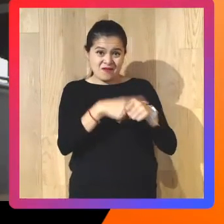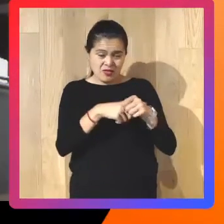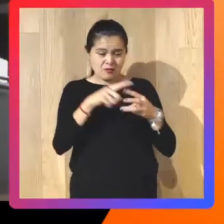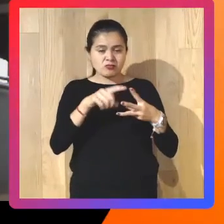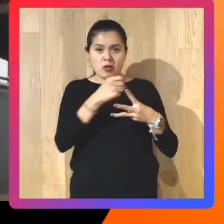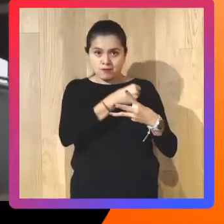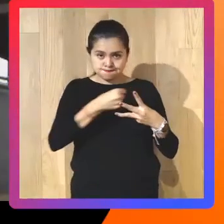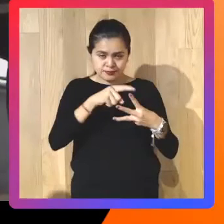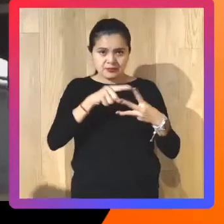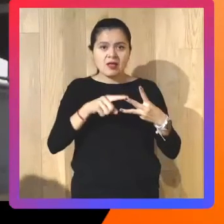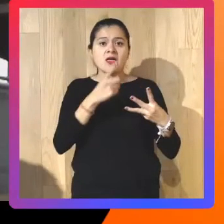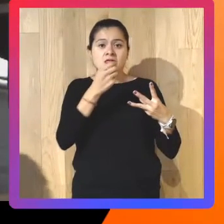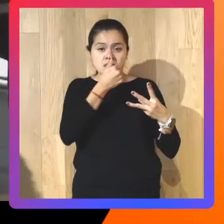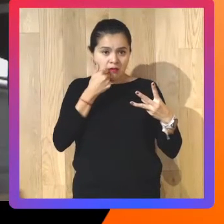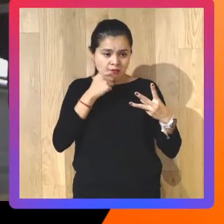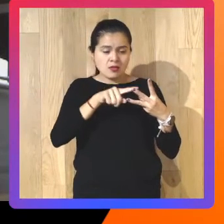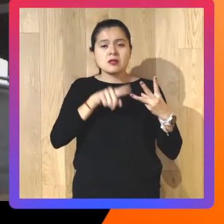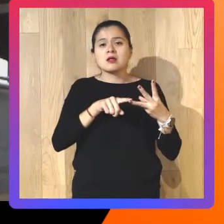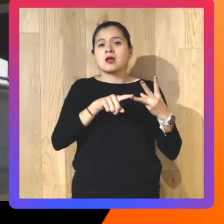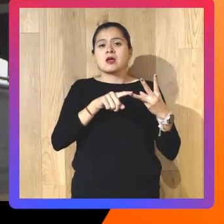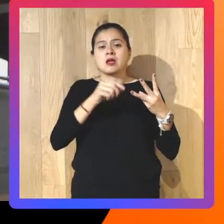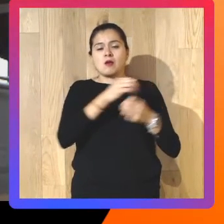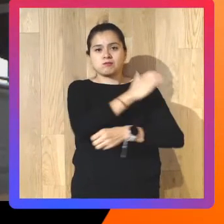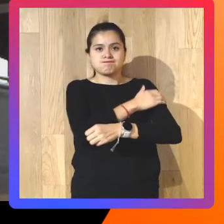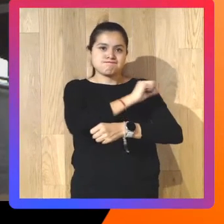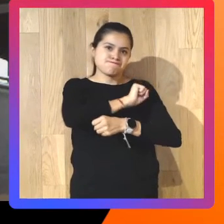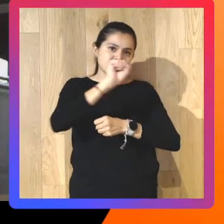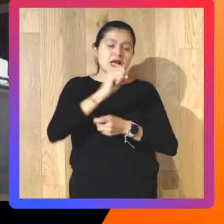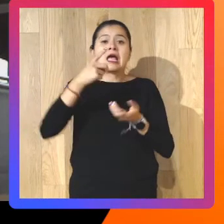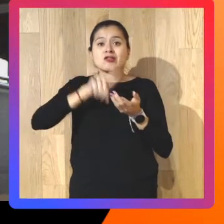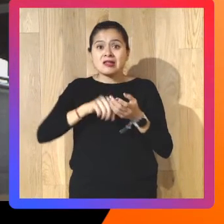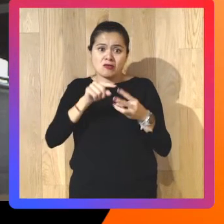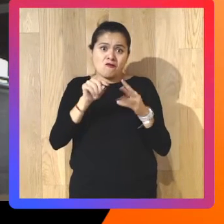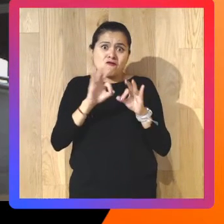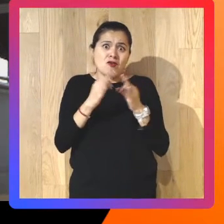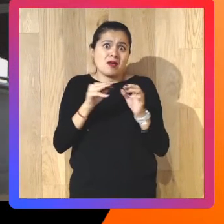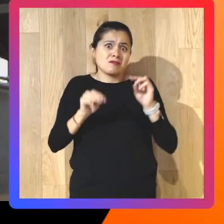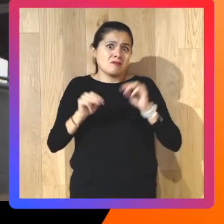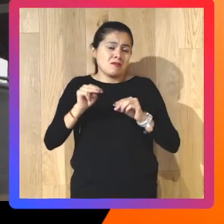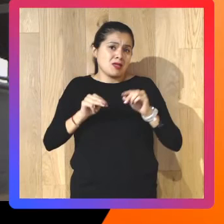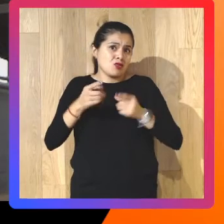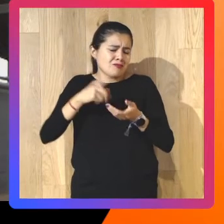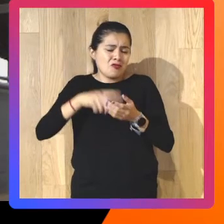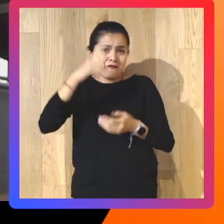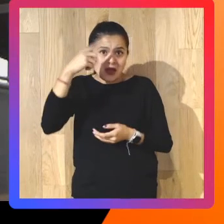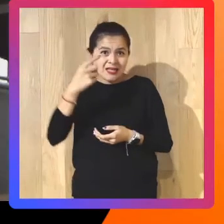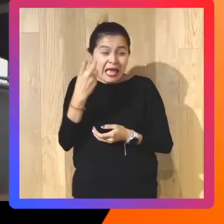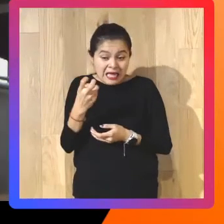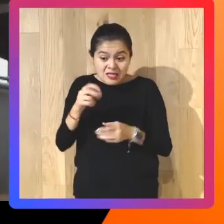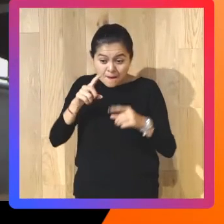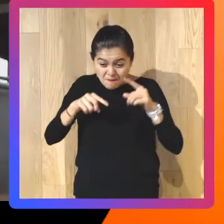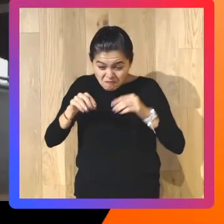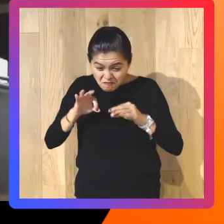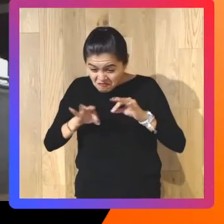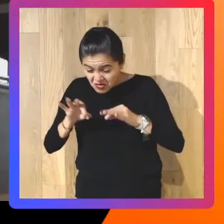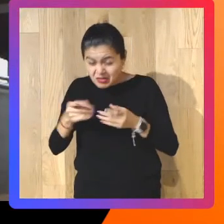obesidad, la diabetes y la hipertensión. Y estas tienen 3 mediciones muy sencillas, y la propuesta es: tomemos esa medición para